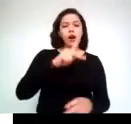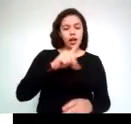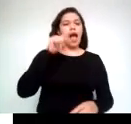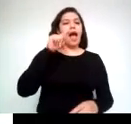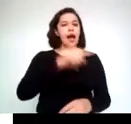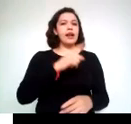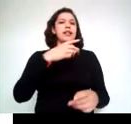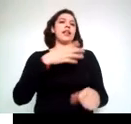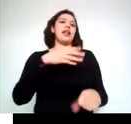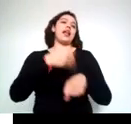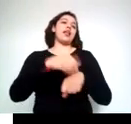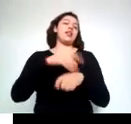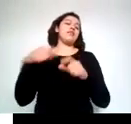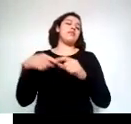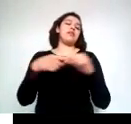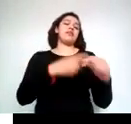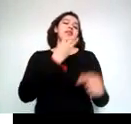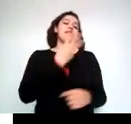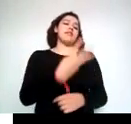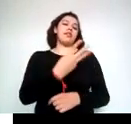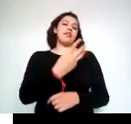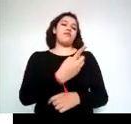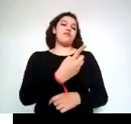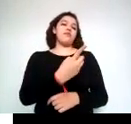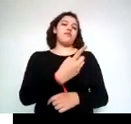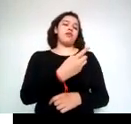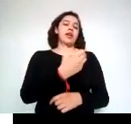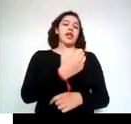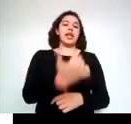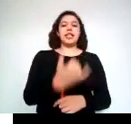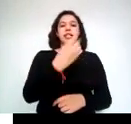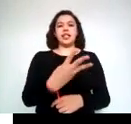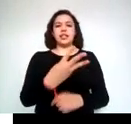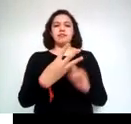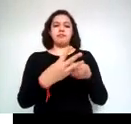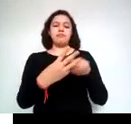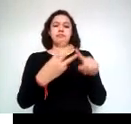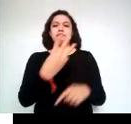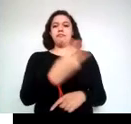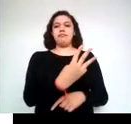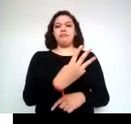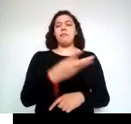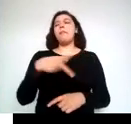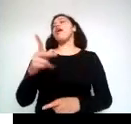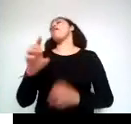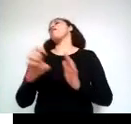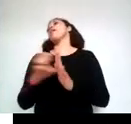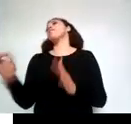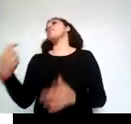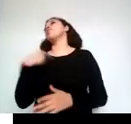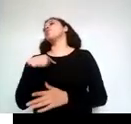trabajo tengo que aplicar la guía de referencia 1 y la guía de referencia 3. Pero si, por ejemplo, yo tuviera